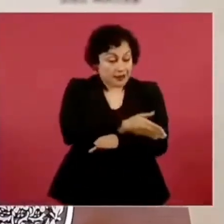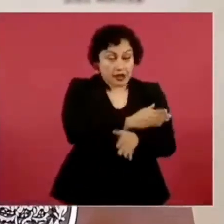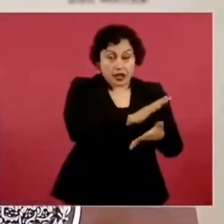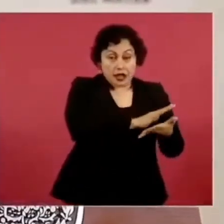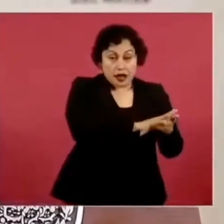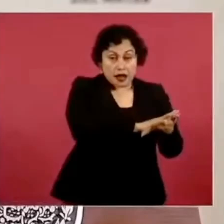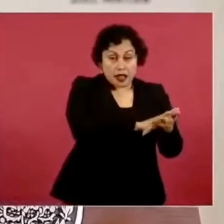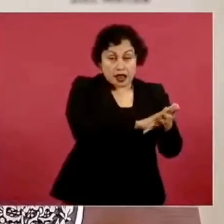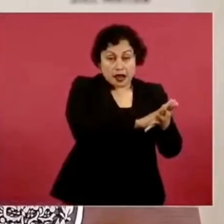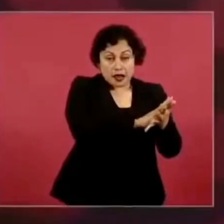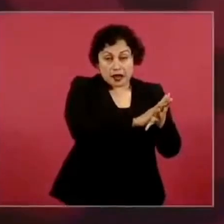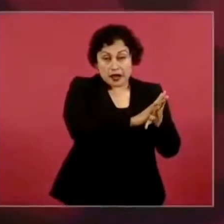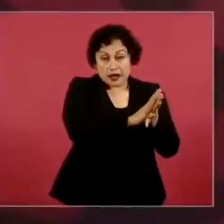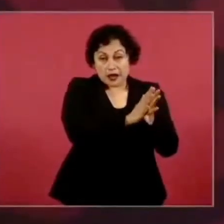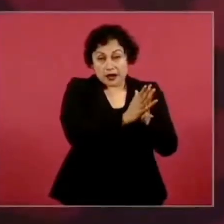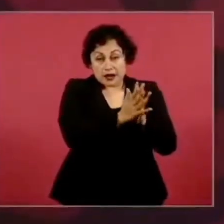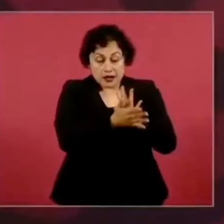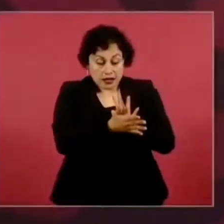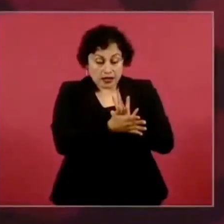produjo, creó